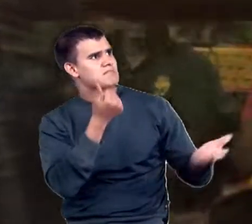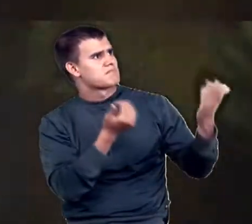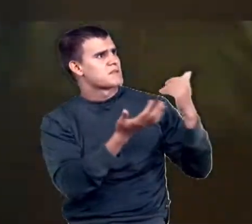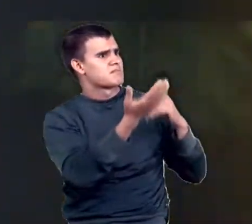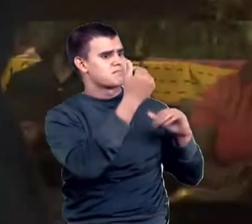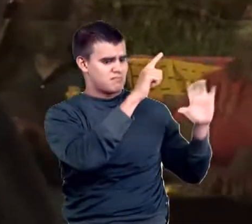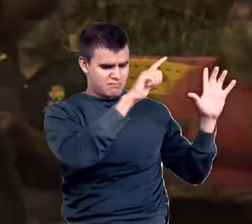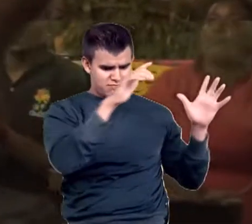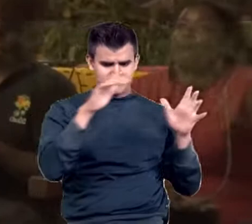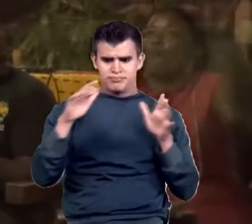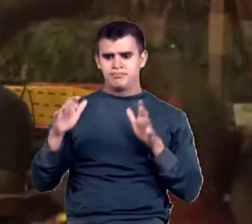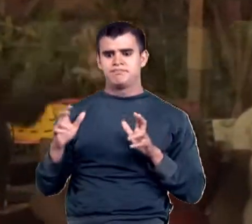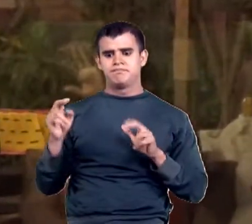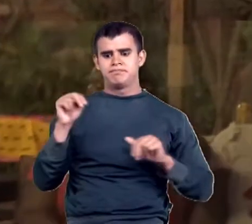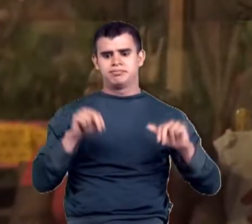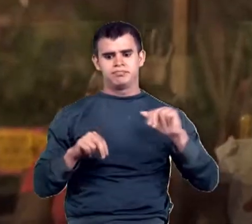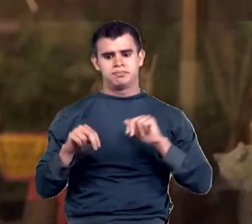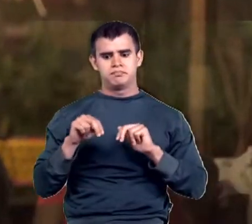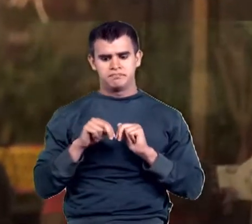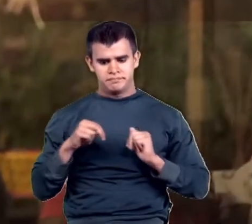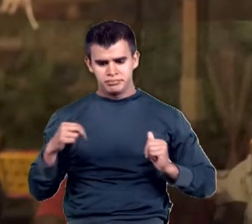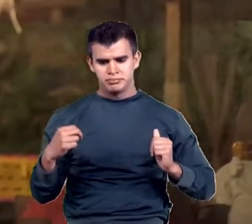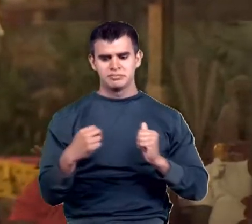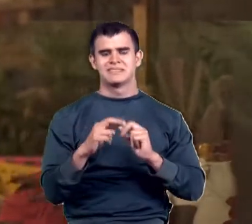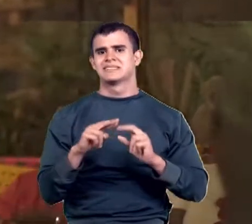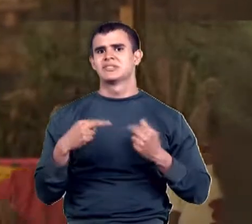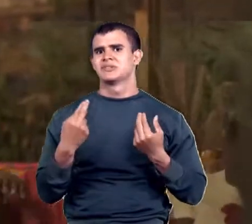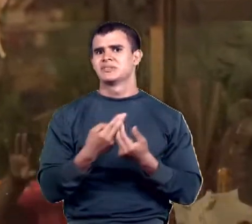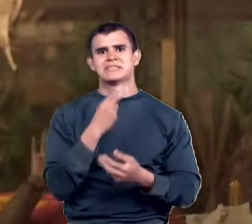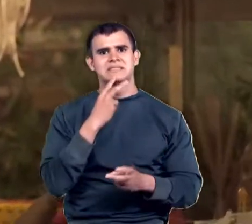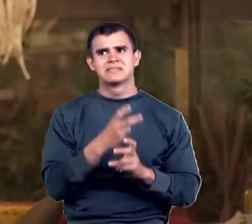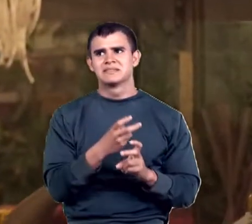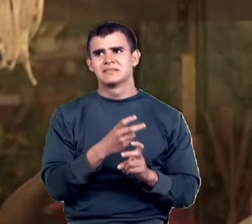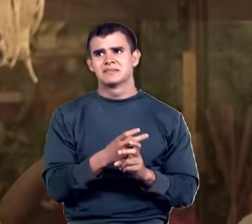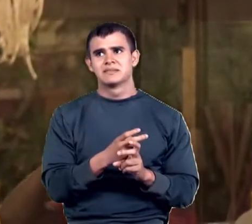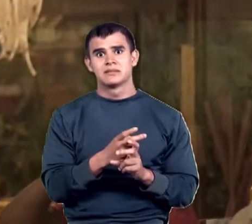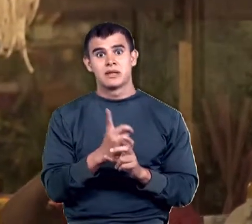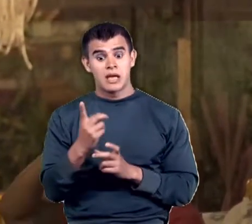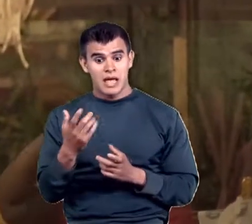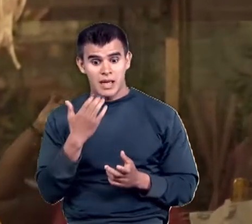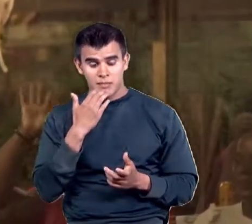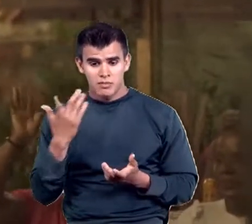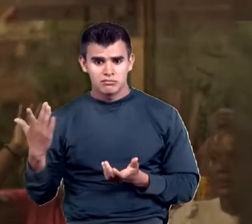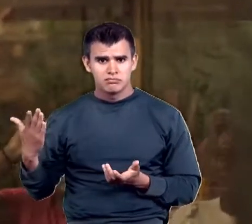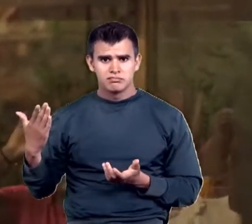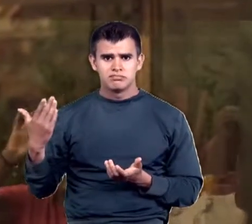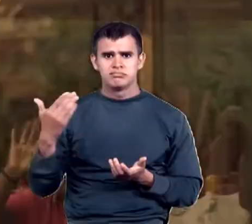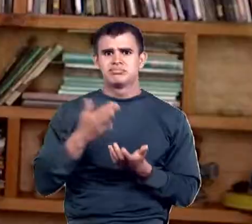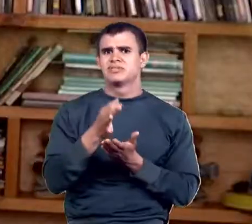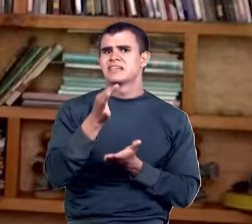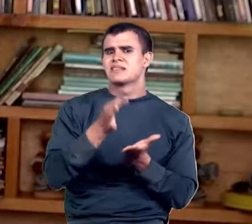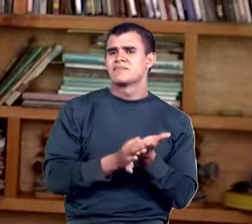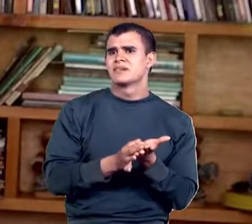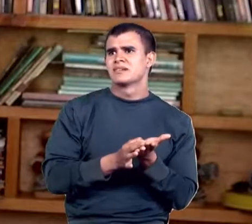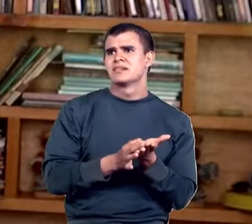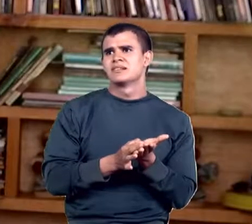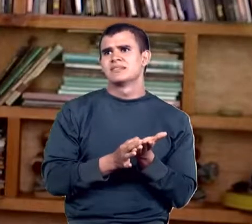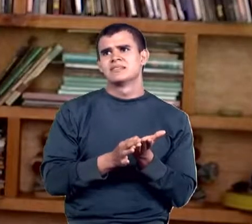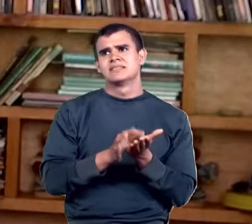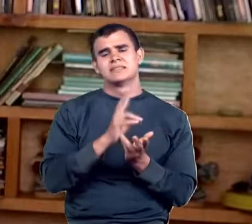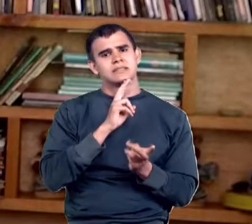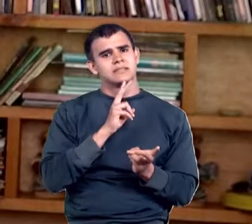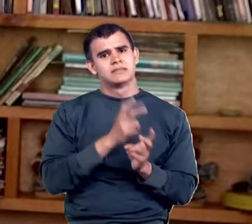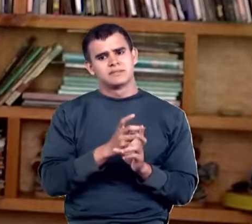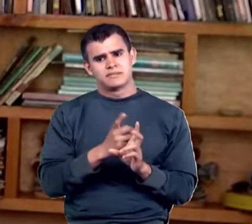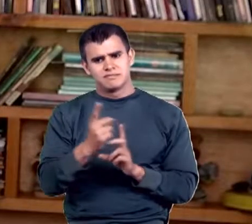entonces les es complicado reunirse. Los que logran reunirse dentro de Quindó, como ciudad capital, donde hay más acceso hacia